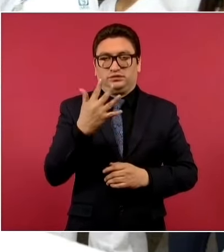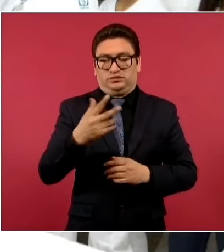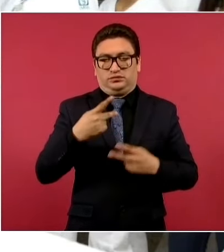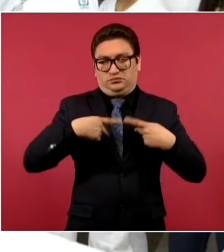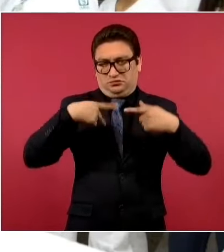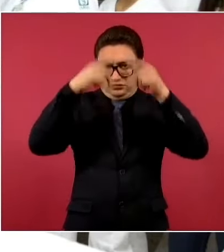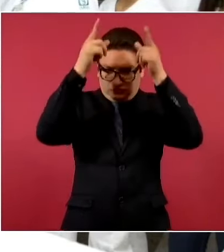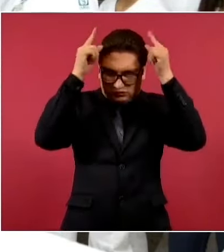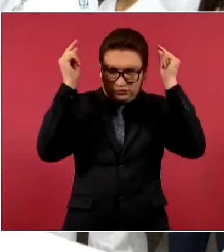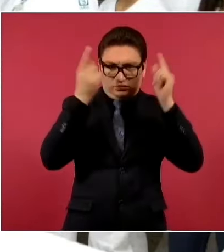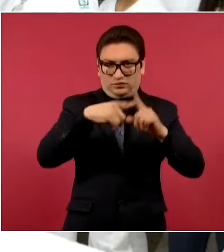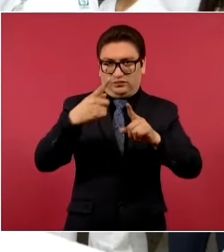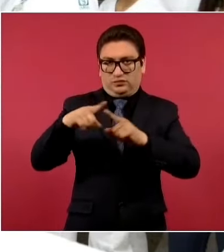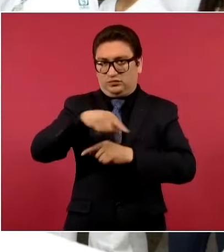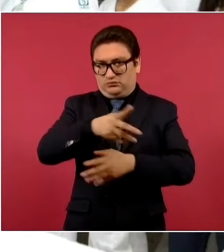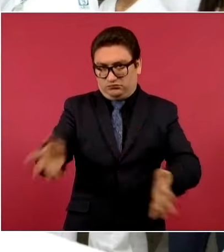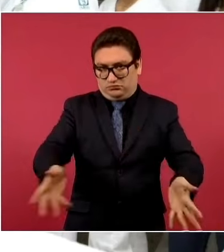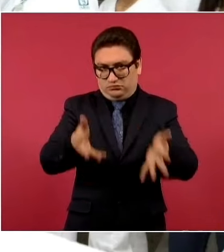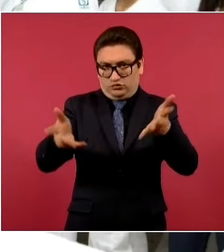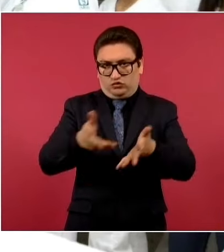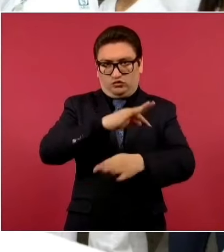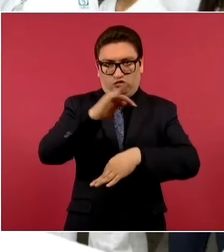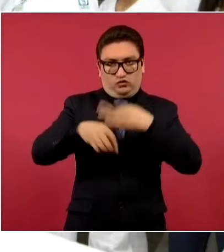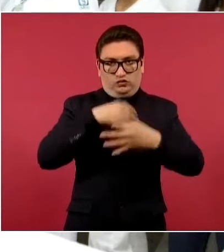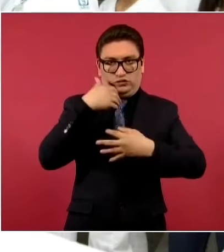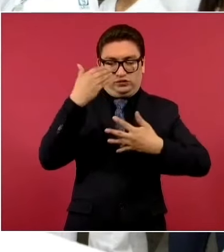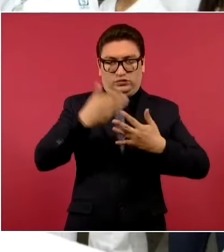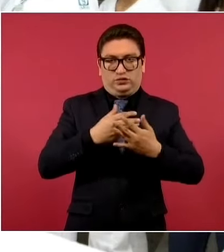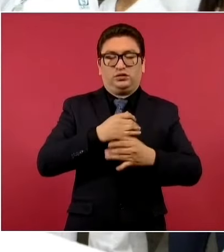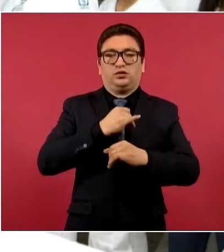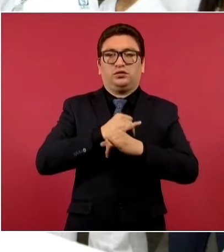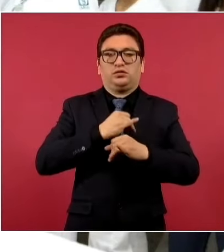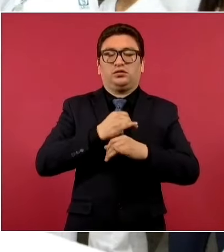por lo que invitamos a todas y a todos a visitar la página